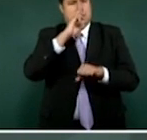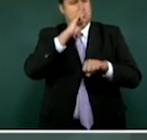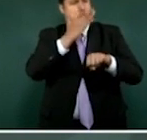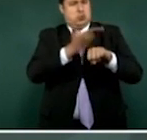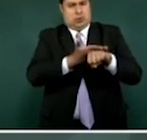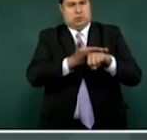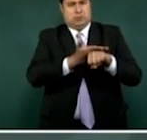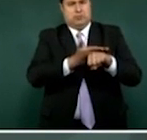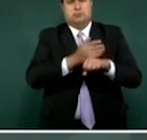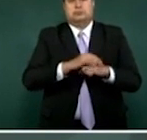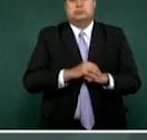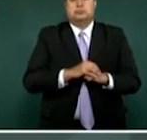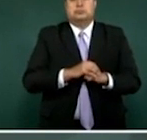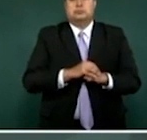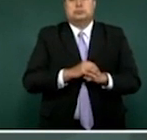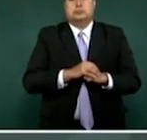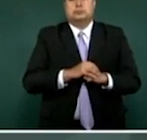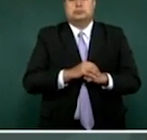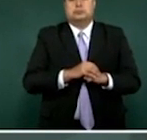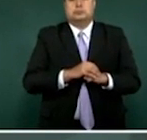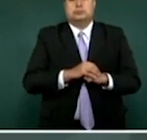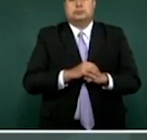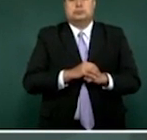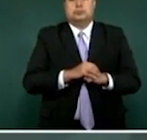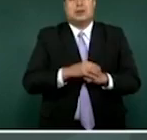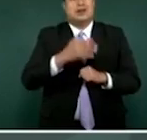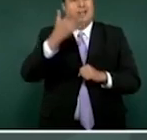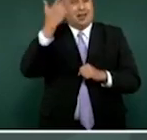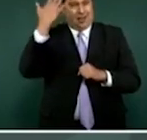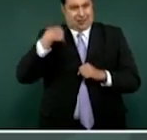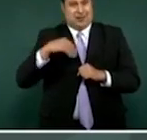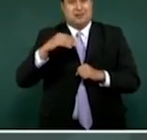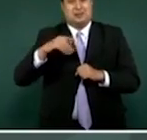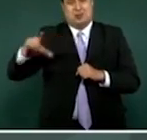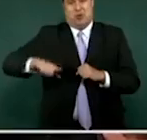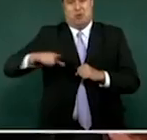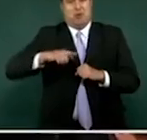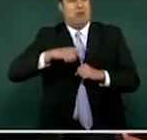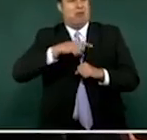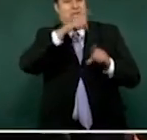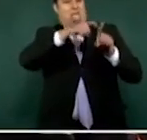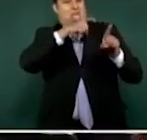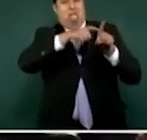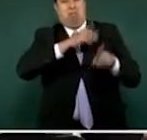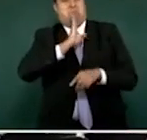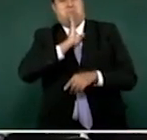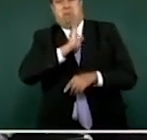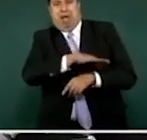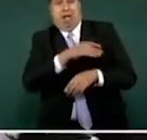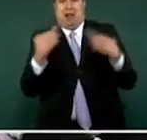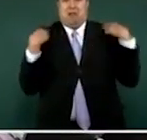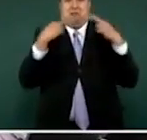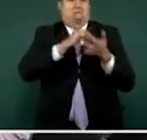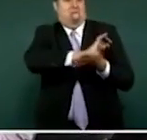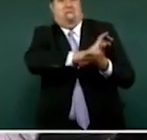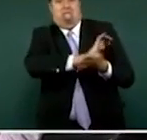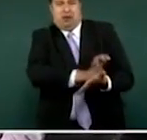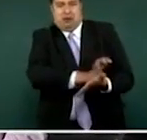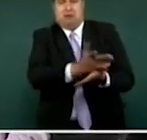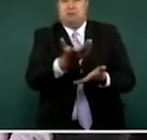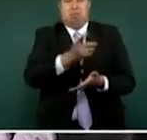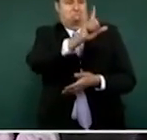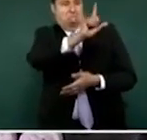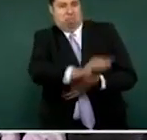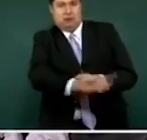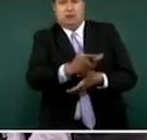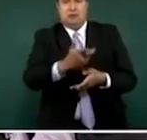responsabilidad, porque lo que hicieron fue desprestigiarlos con la mal llamada reforma educativa. Es decir,